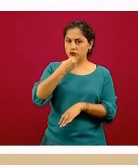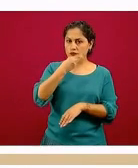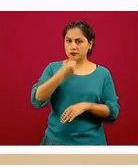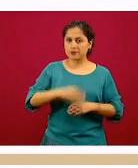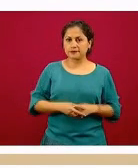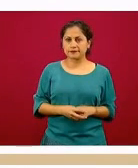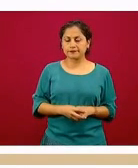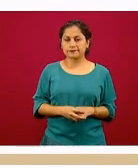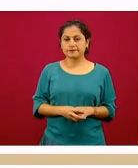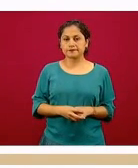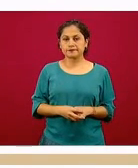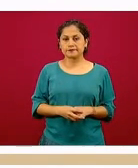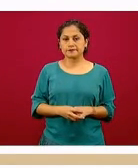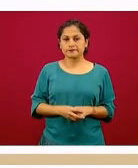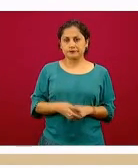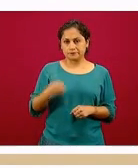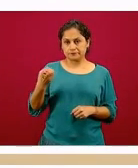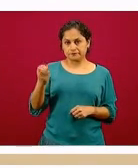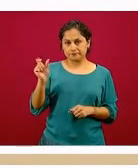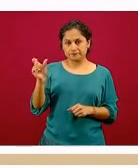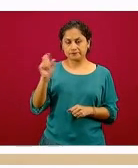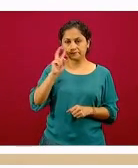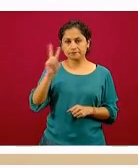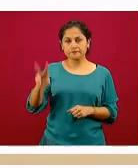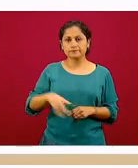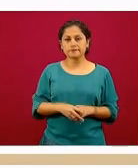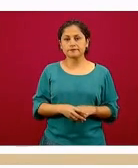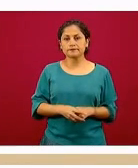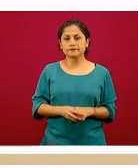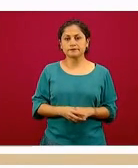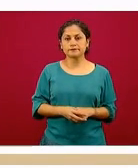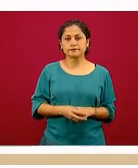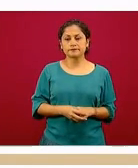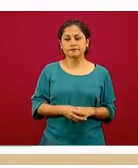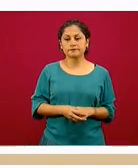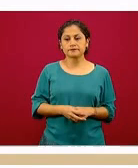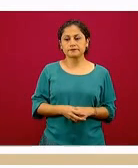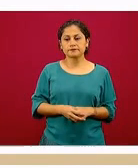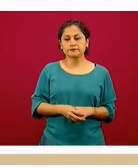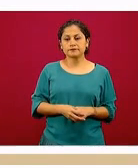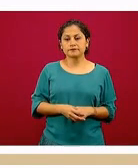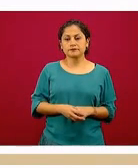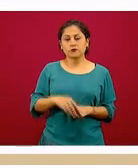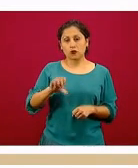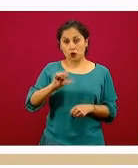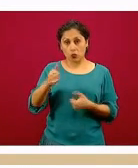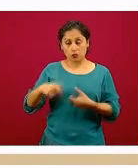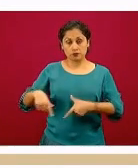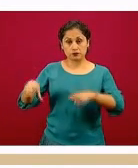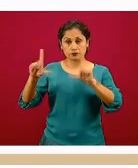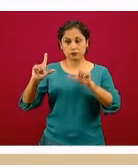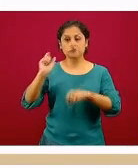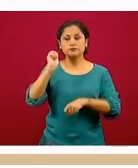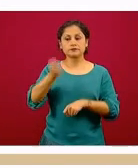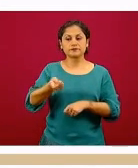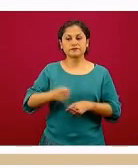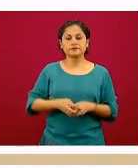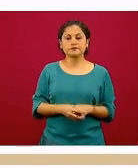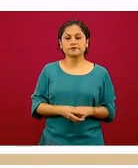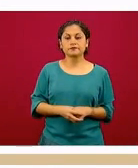y aquí está ese 66%. Veamos la siguiente diapositiva. Son